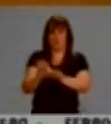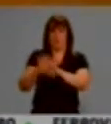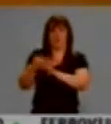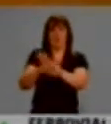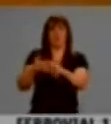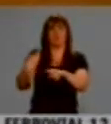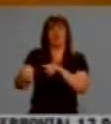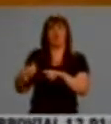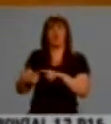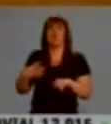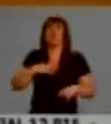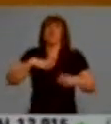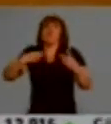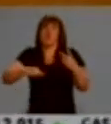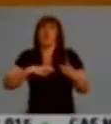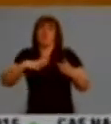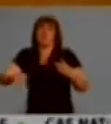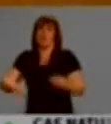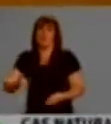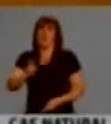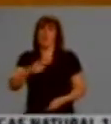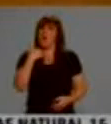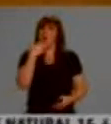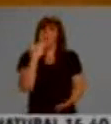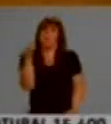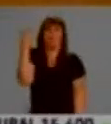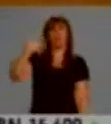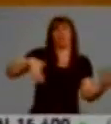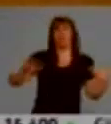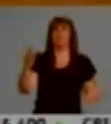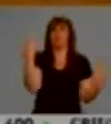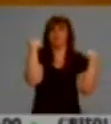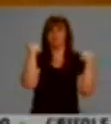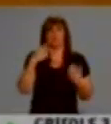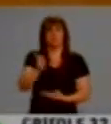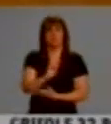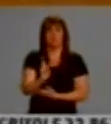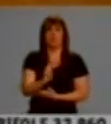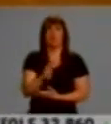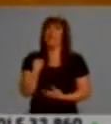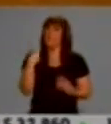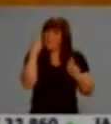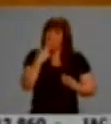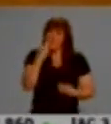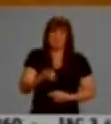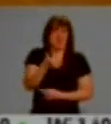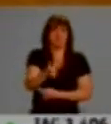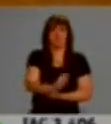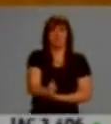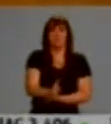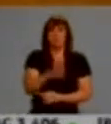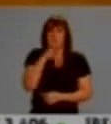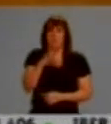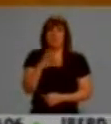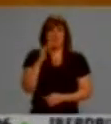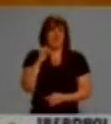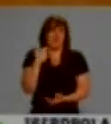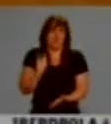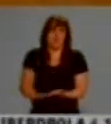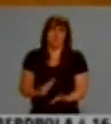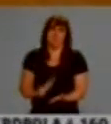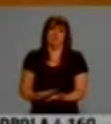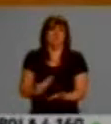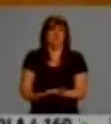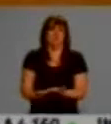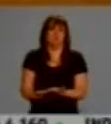fueran versiones. No intente eludir su responsabilidad, no lo intente más, porque hay hechos